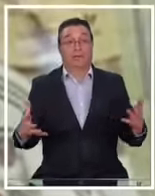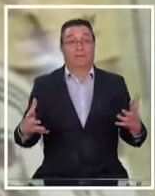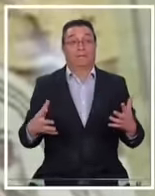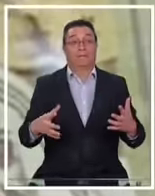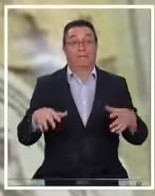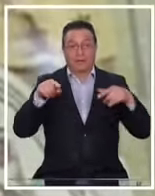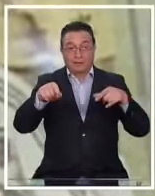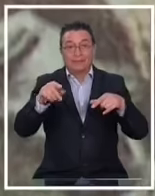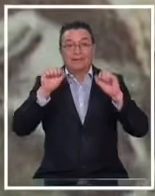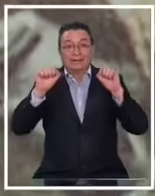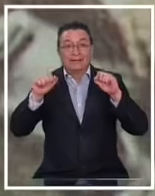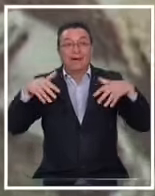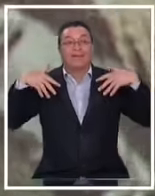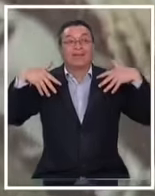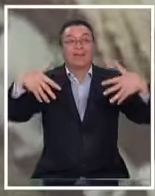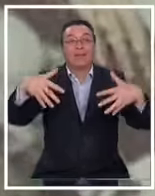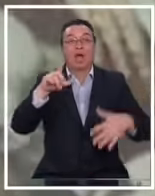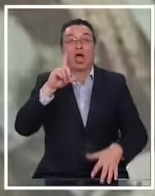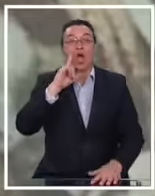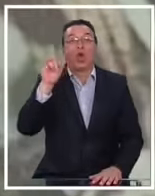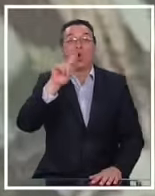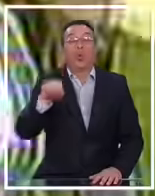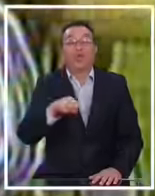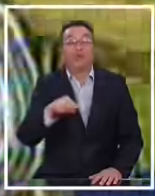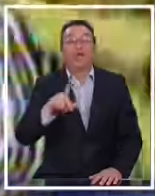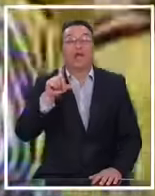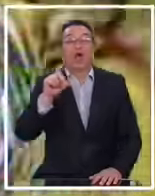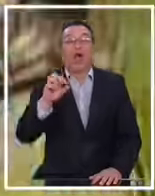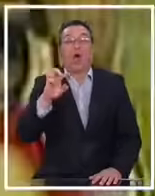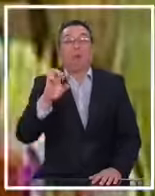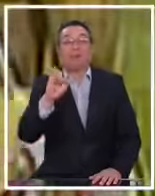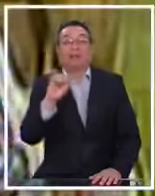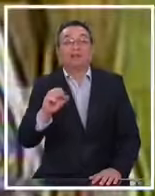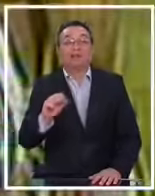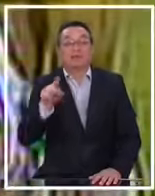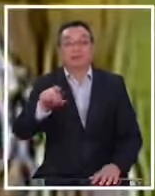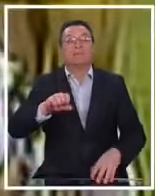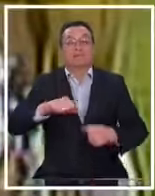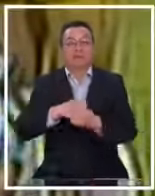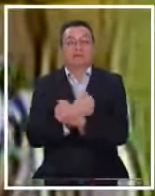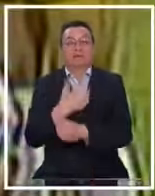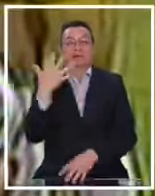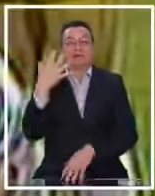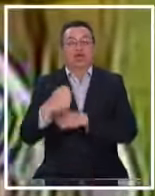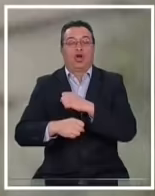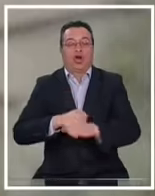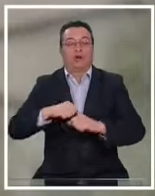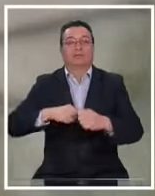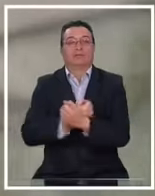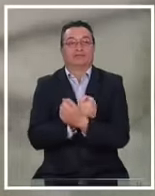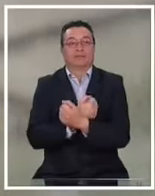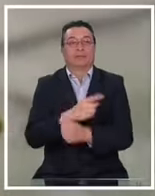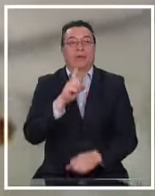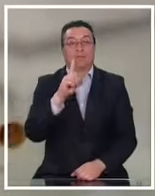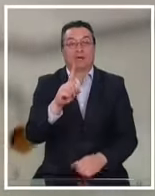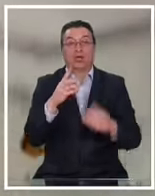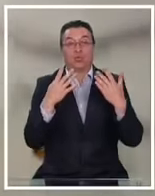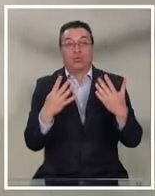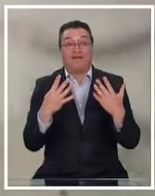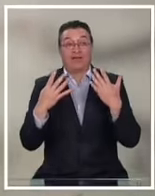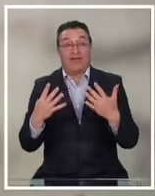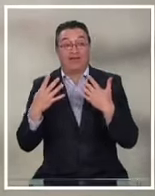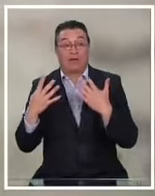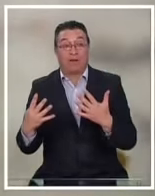hincha fantasma es Luis Mauricio López Recabarren. Cumplía una condena de 5 años en la cárcel cuando en